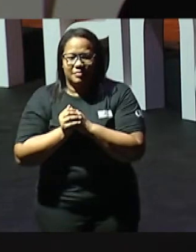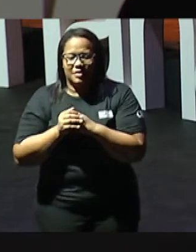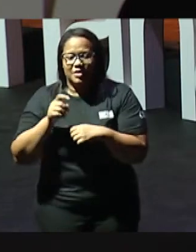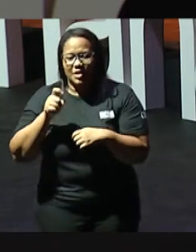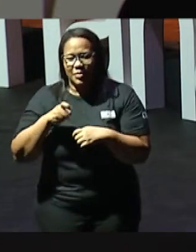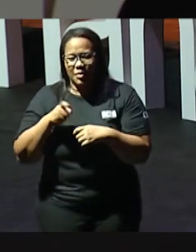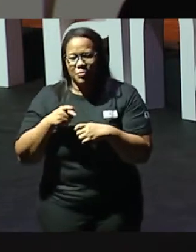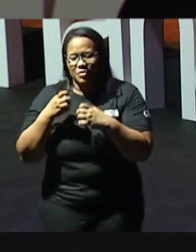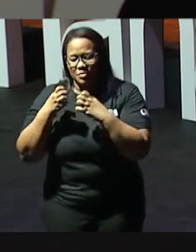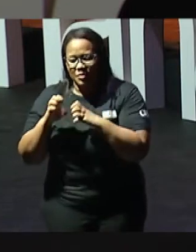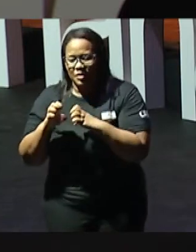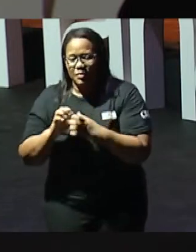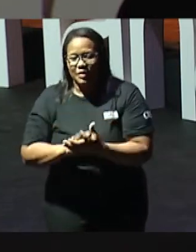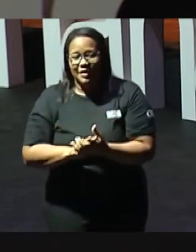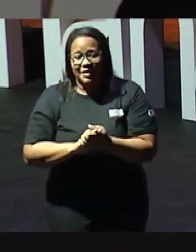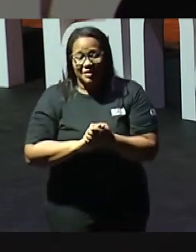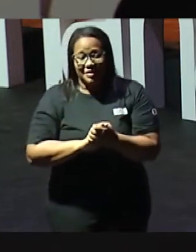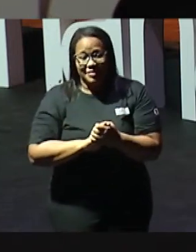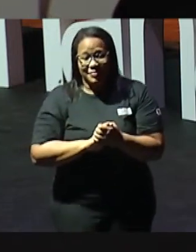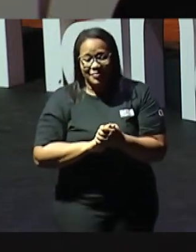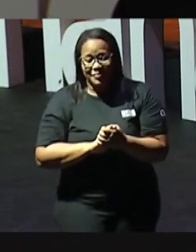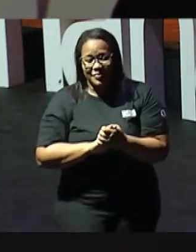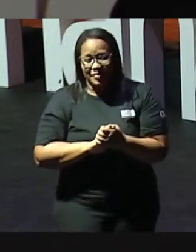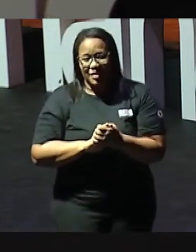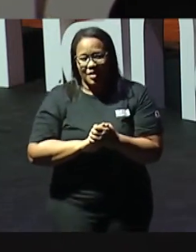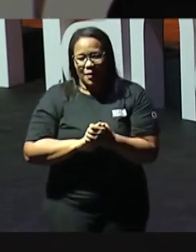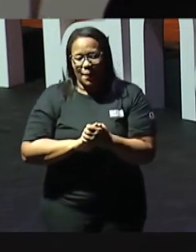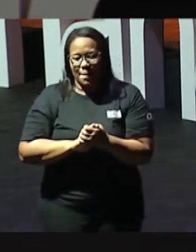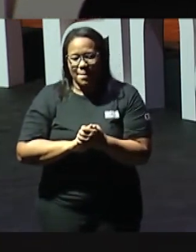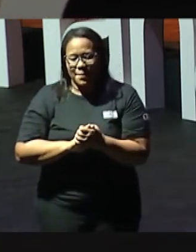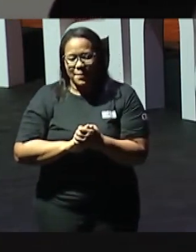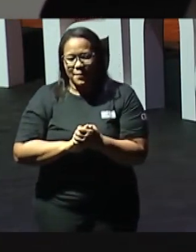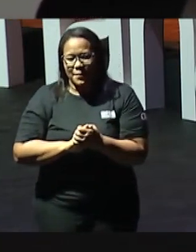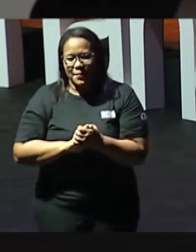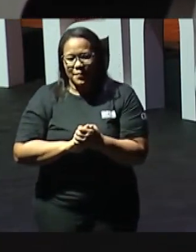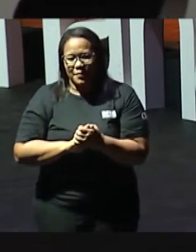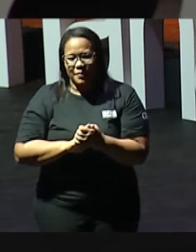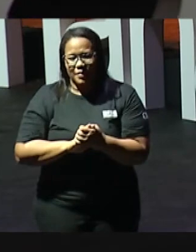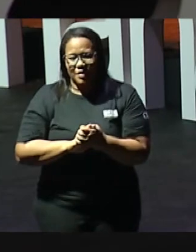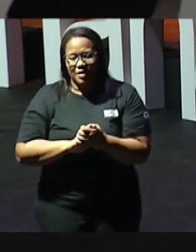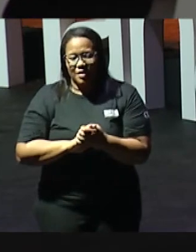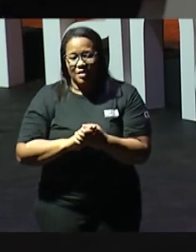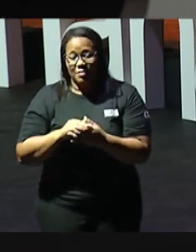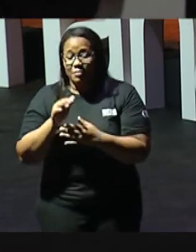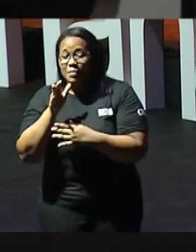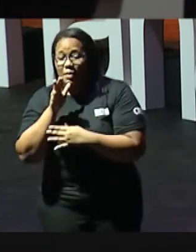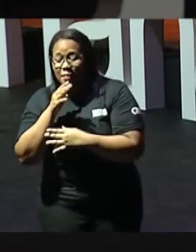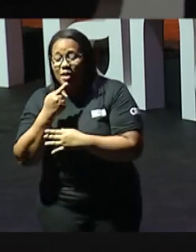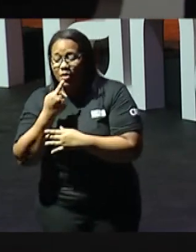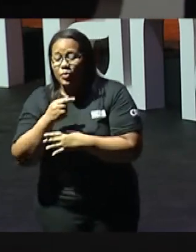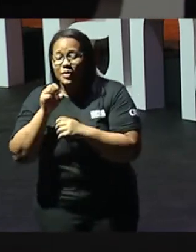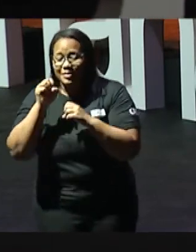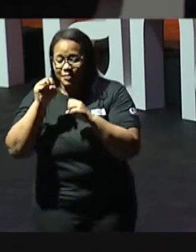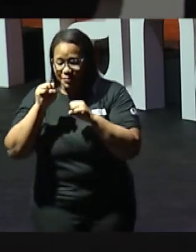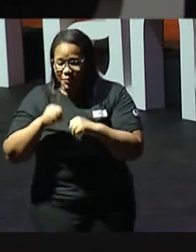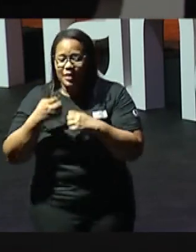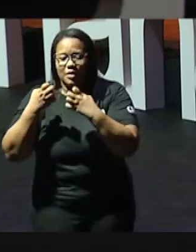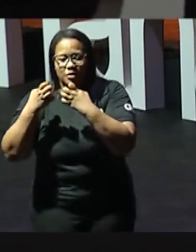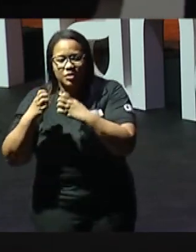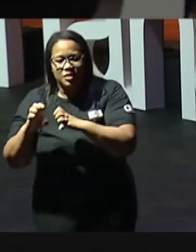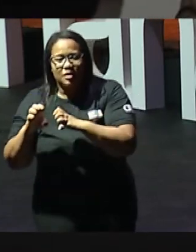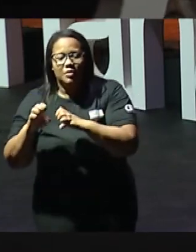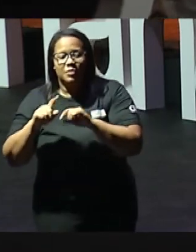el trato era de que iba a luchar ella me decía que yo siempre le dijera la verdad fuimos operaciones van